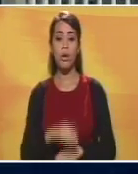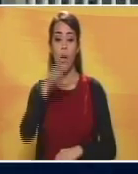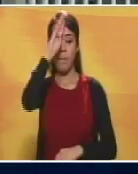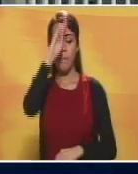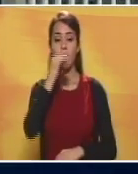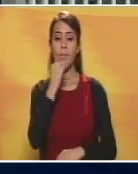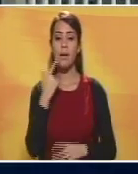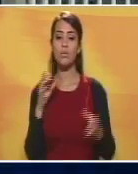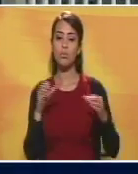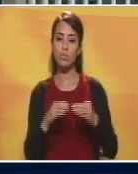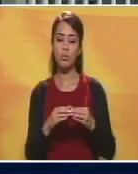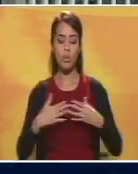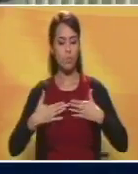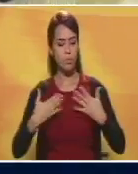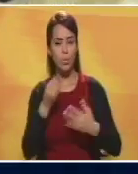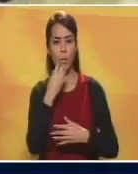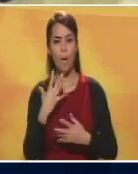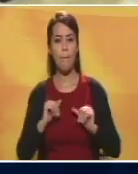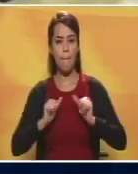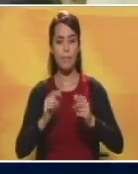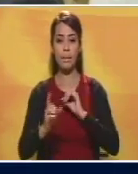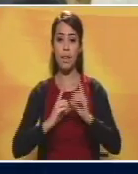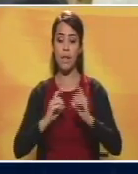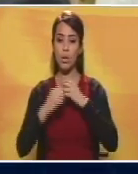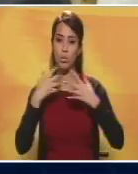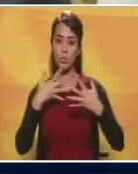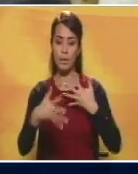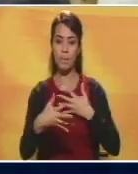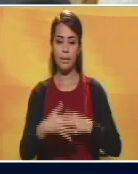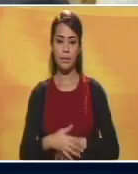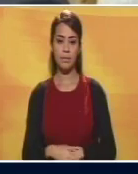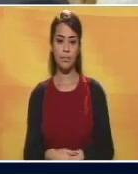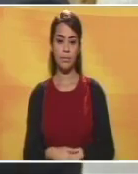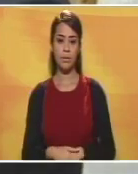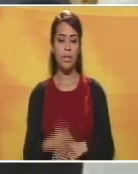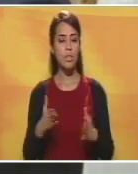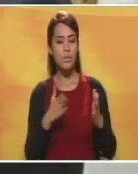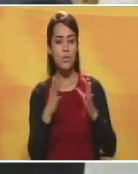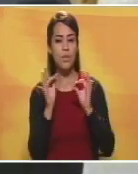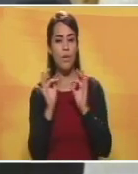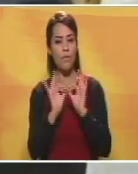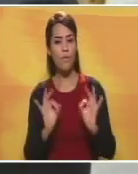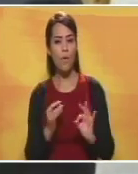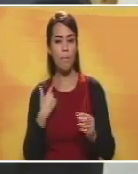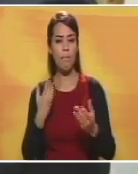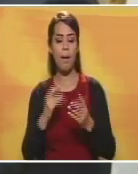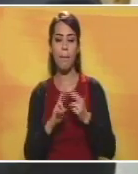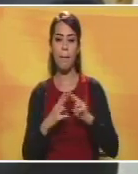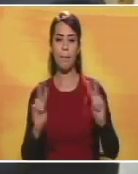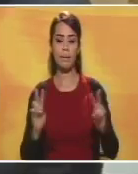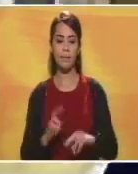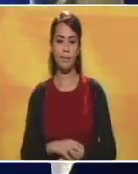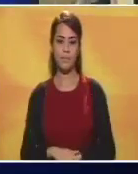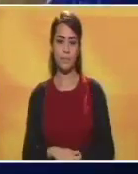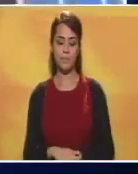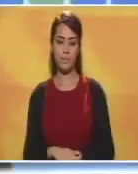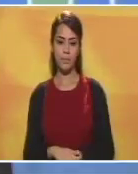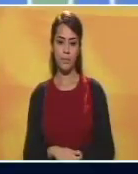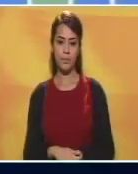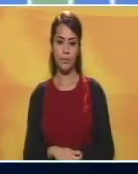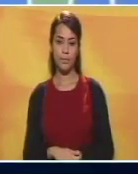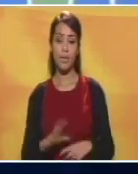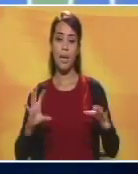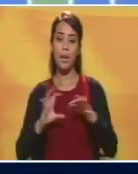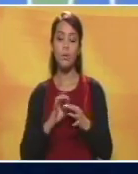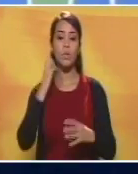será una ocasión propicia para comenzar un diálogo transparente y un camino para garantizar la paz. La